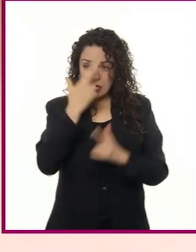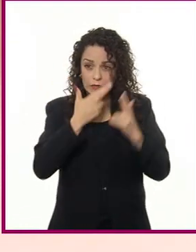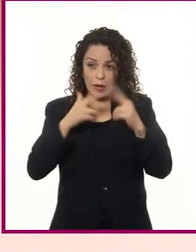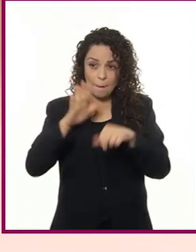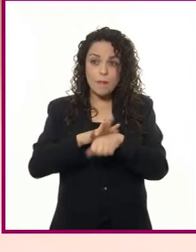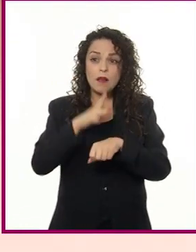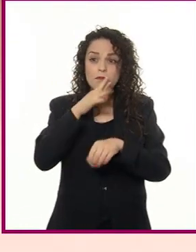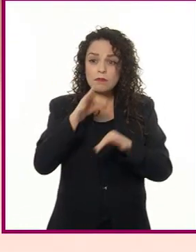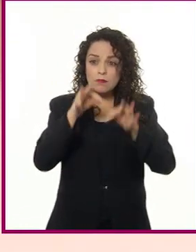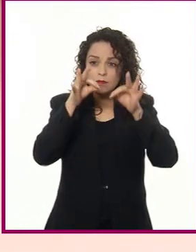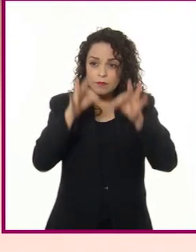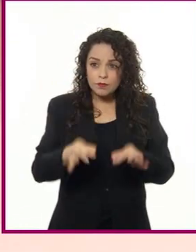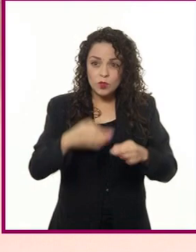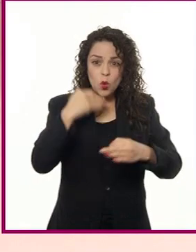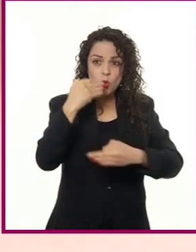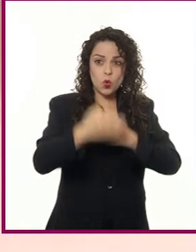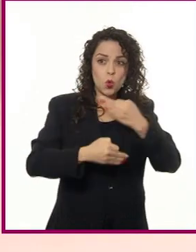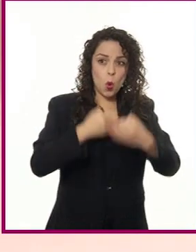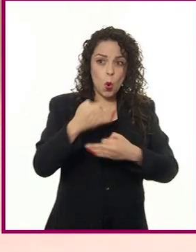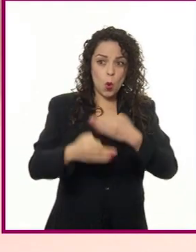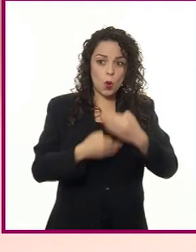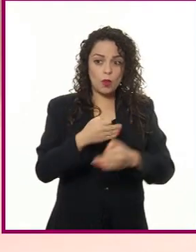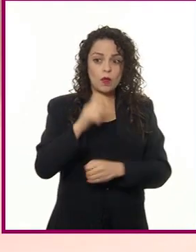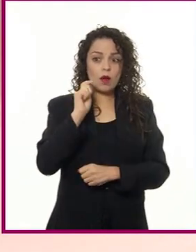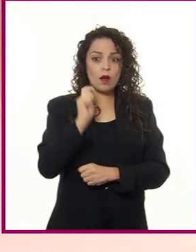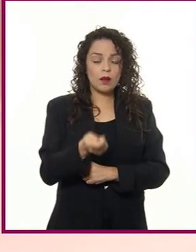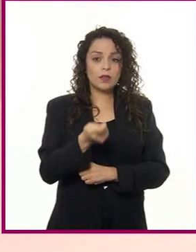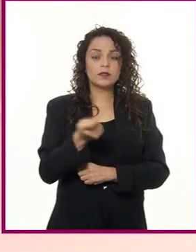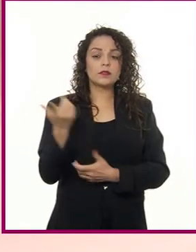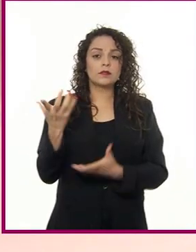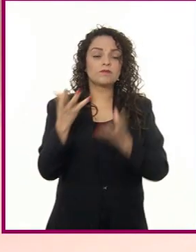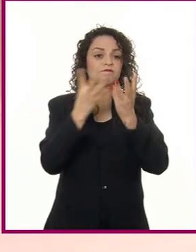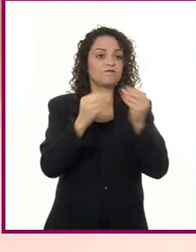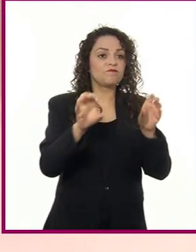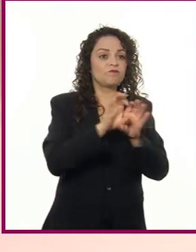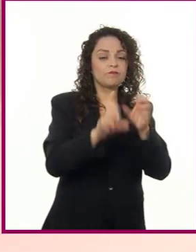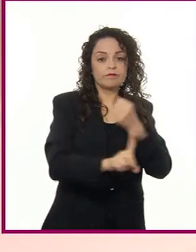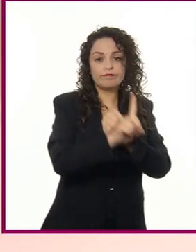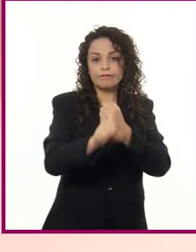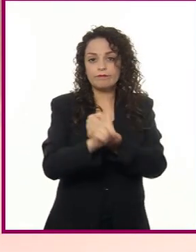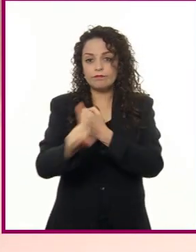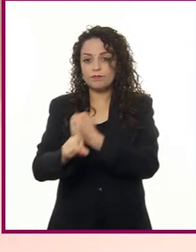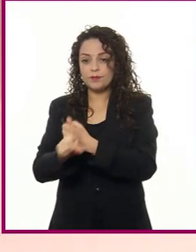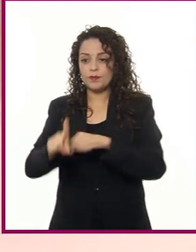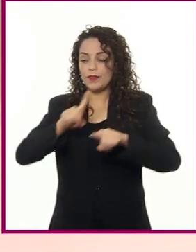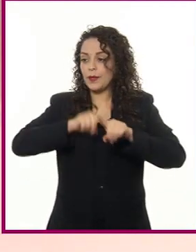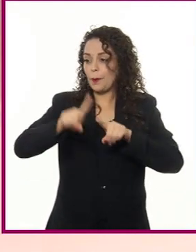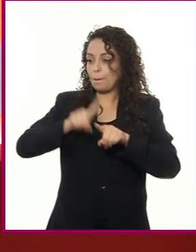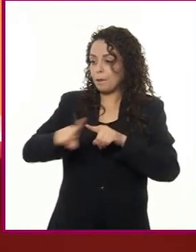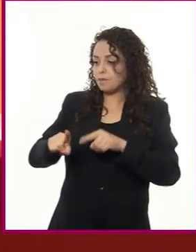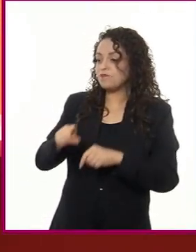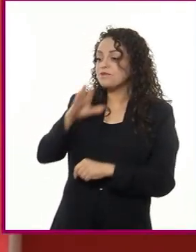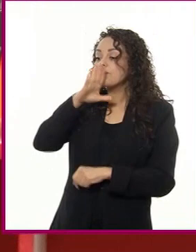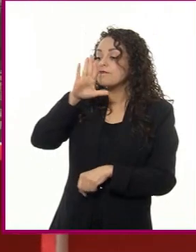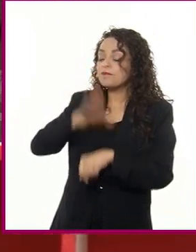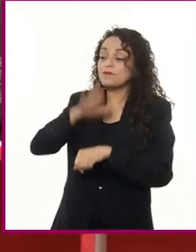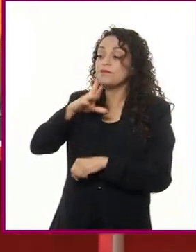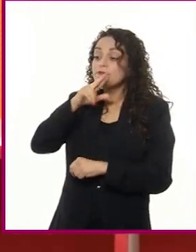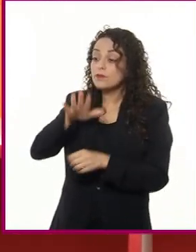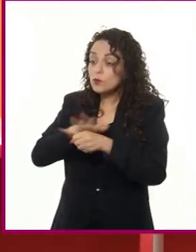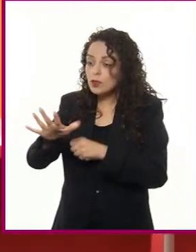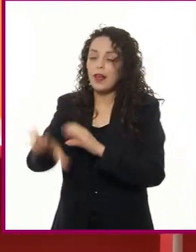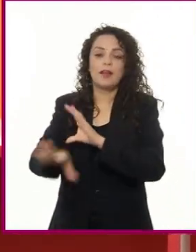perfectamente todos los elementos de nuestras alternativas de solución para decidir cuál es la más apropiada. Tienes toda la